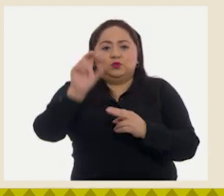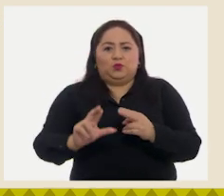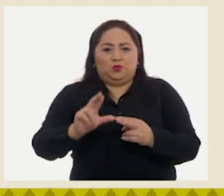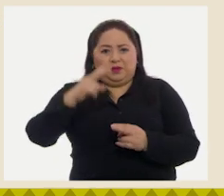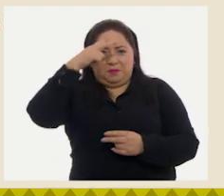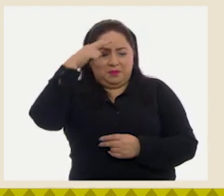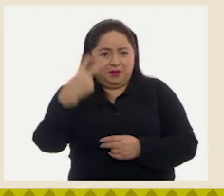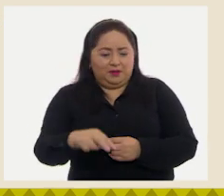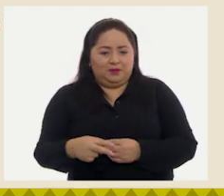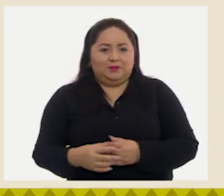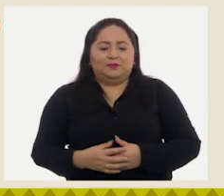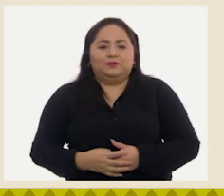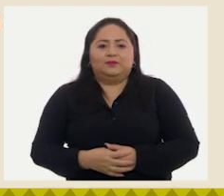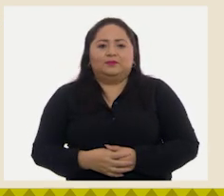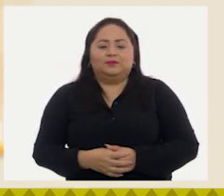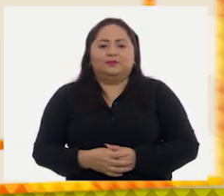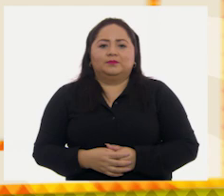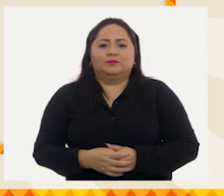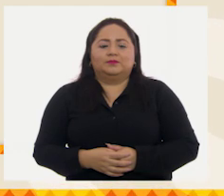sur de México.